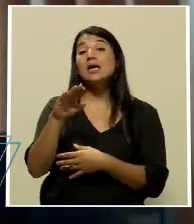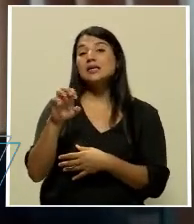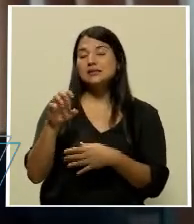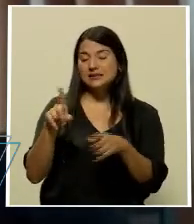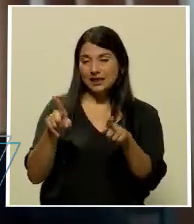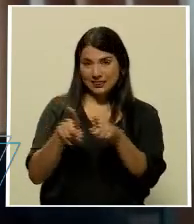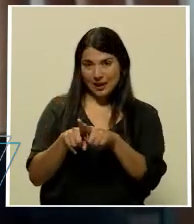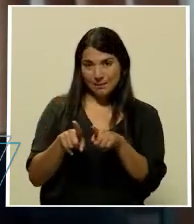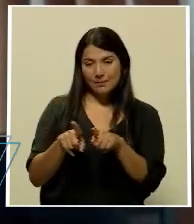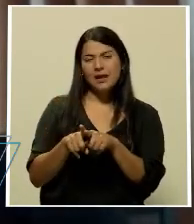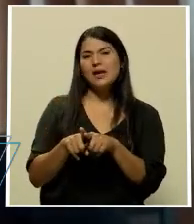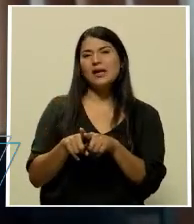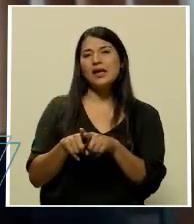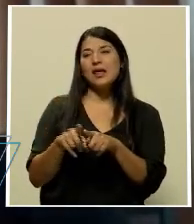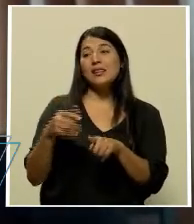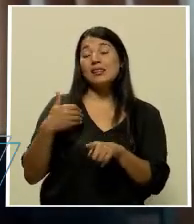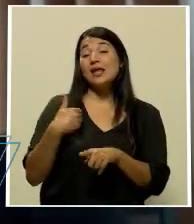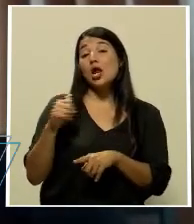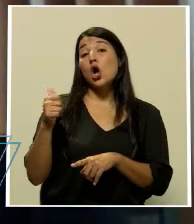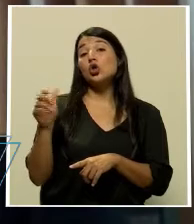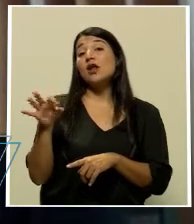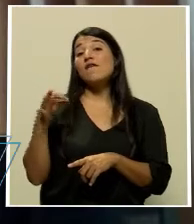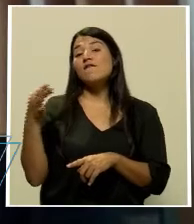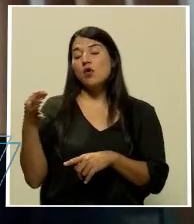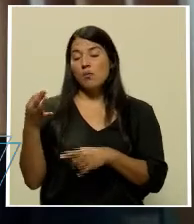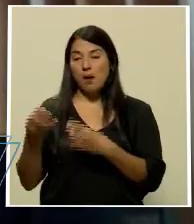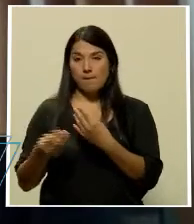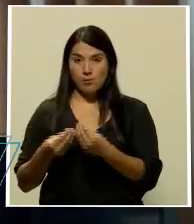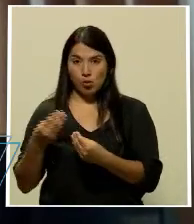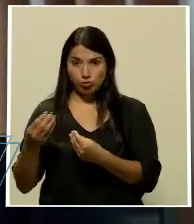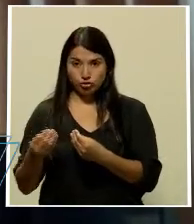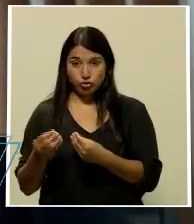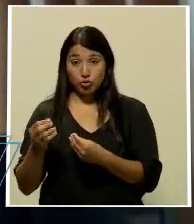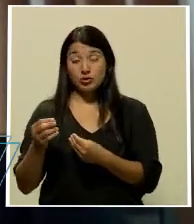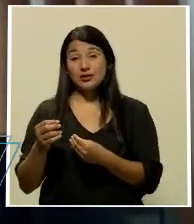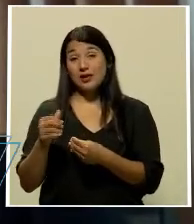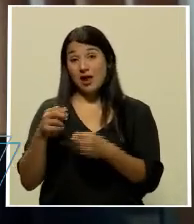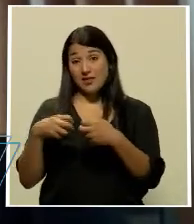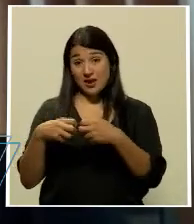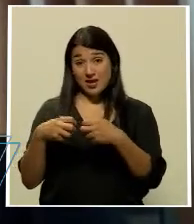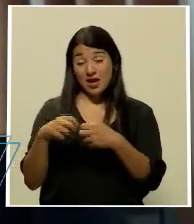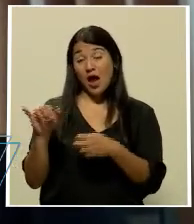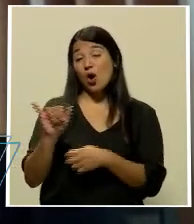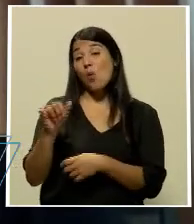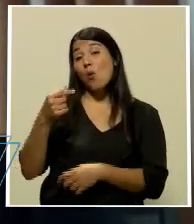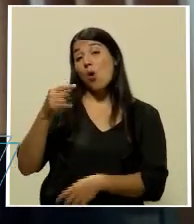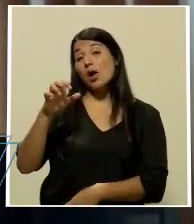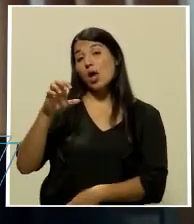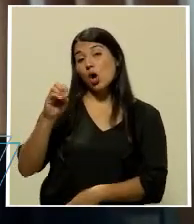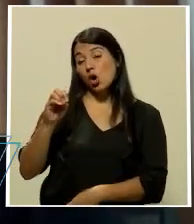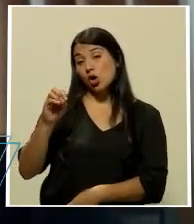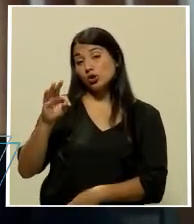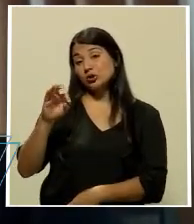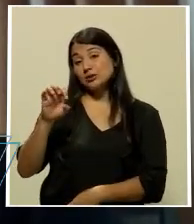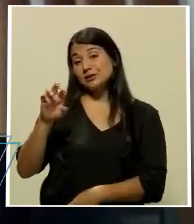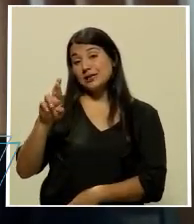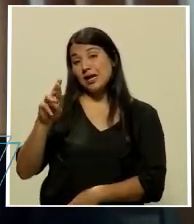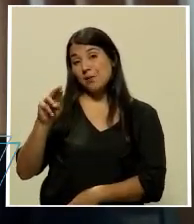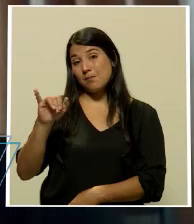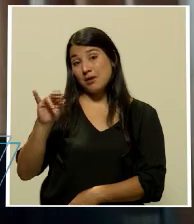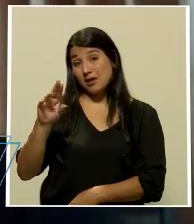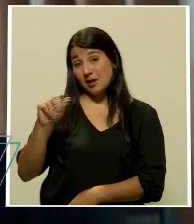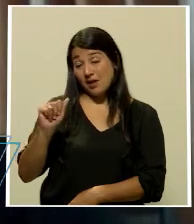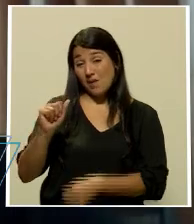incursionado en otras fuentes de generación como es la geotermia. Recién el año pasado, exactamente